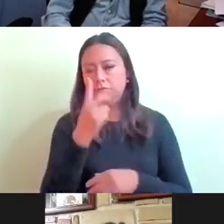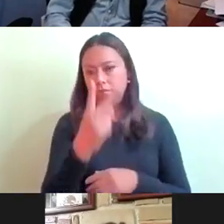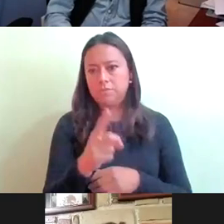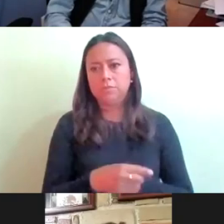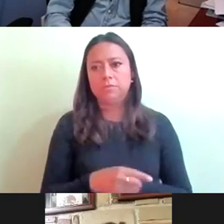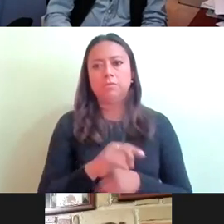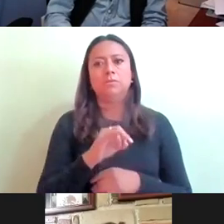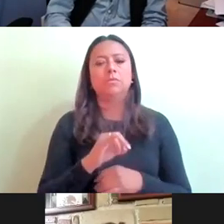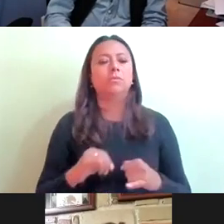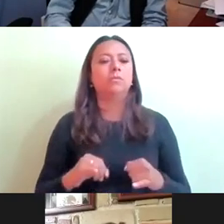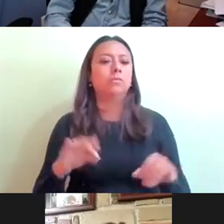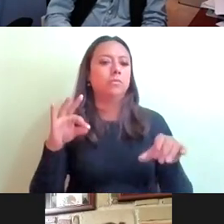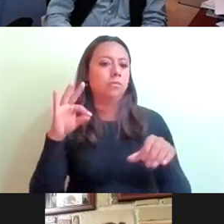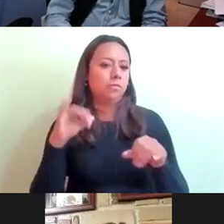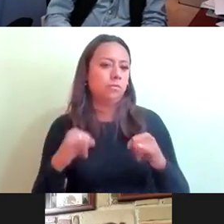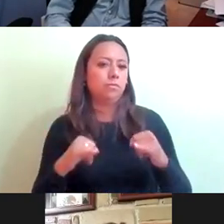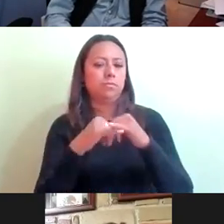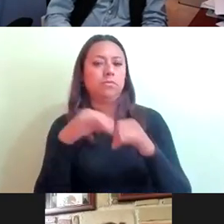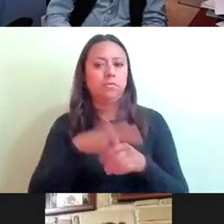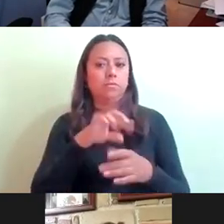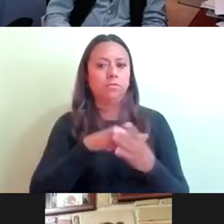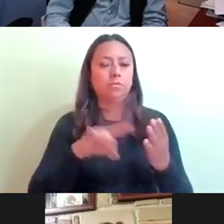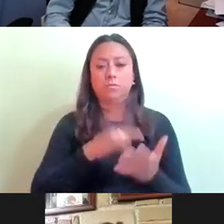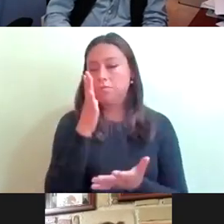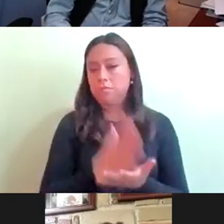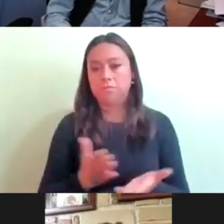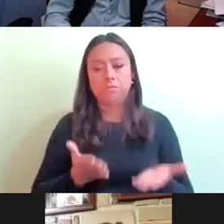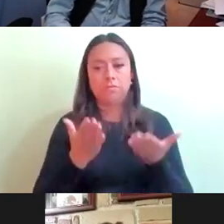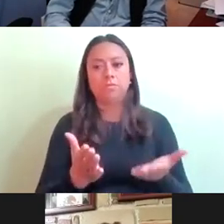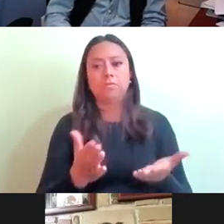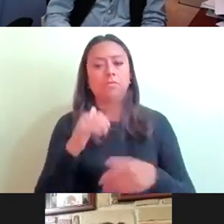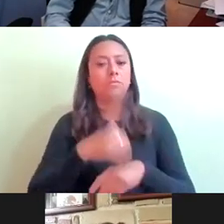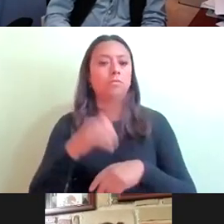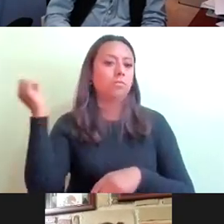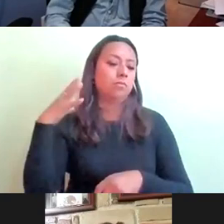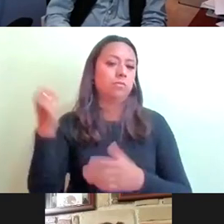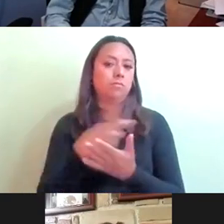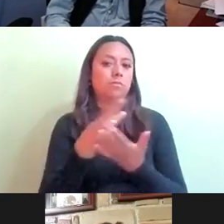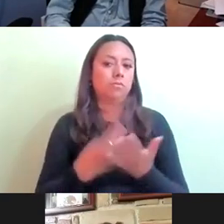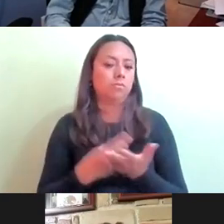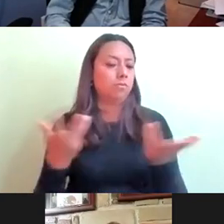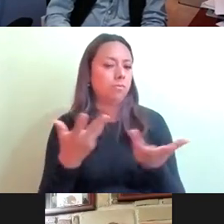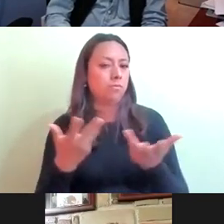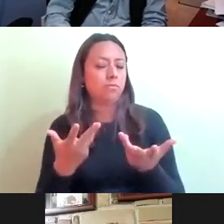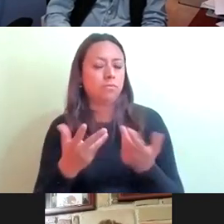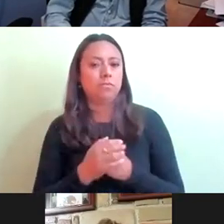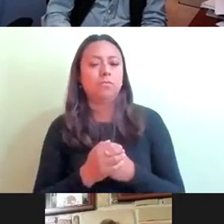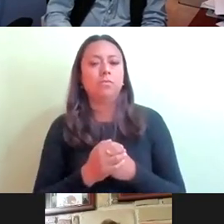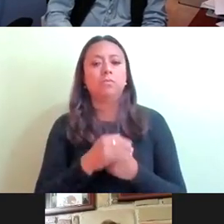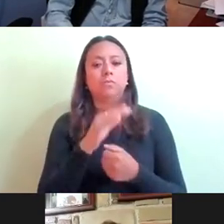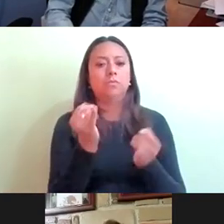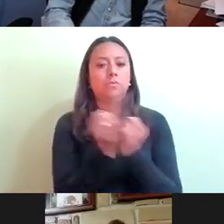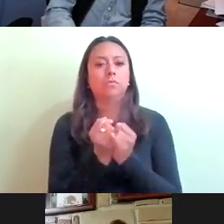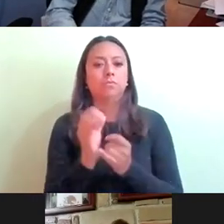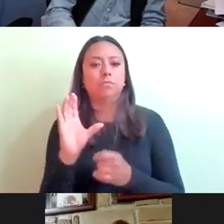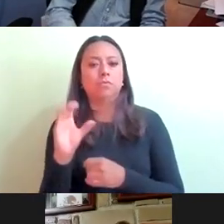Electoral, que se limita únicamente a dar cuenta acerca del número de las asambleas programadas y realizadas, como el número de comités